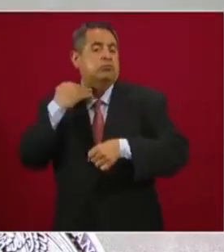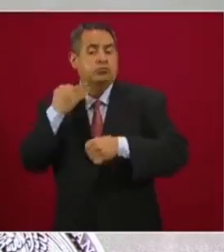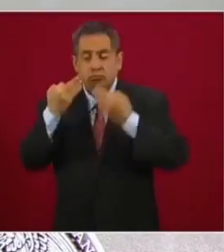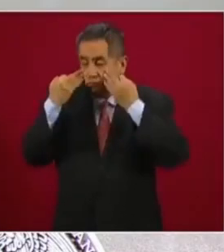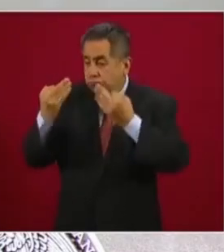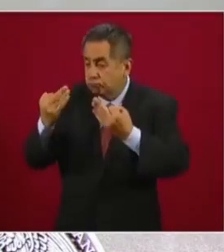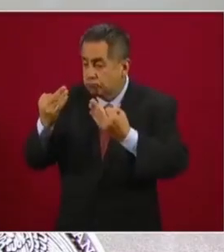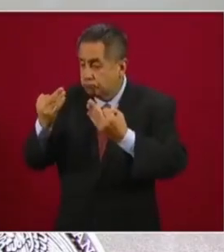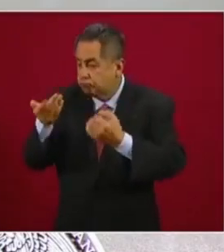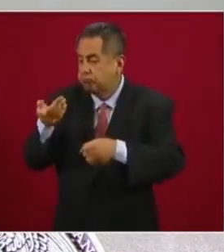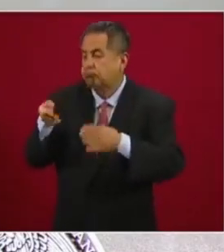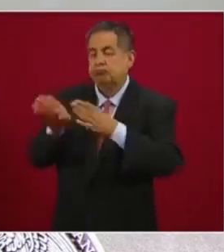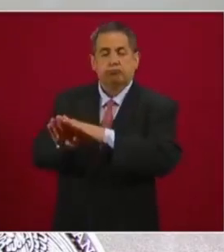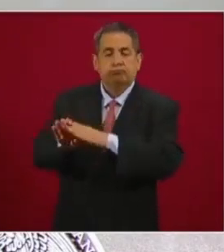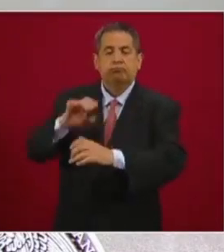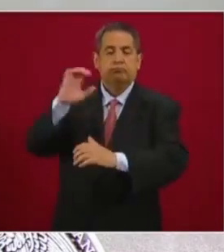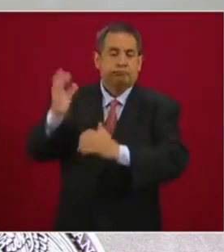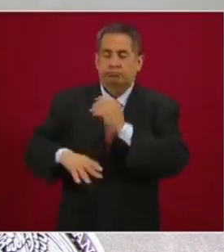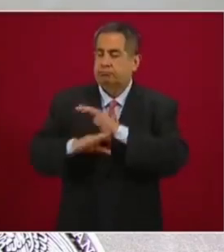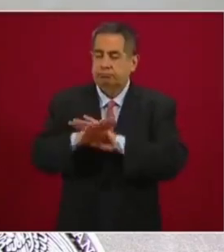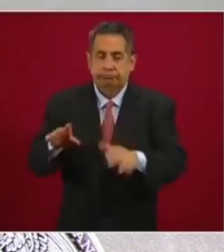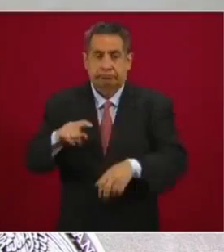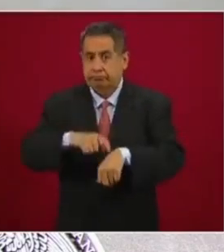dará constancia del acto.